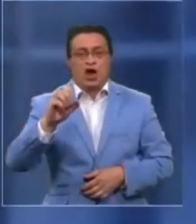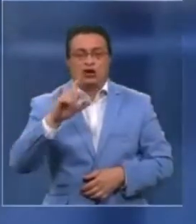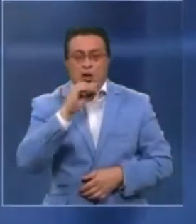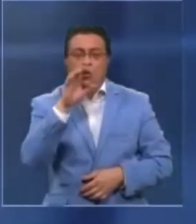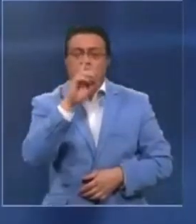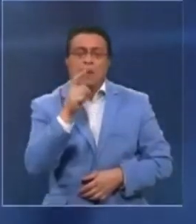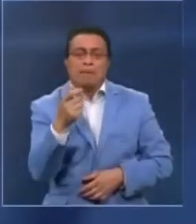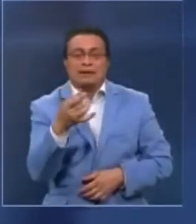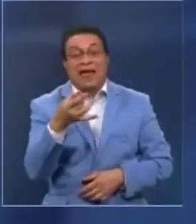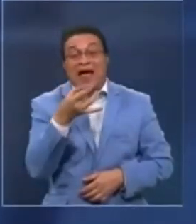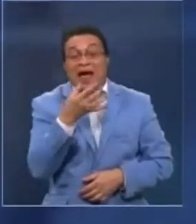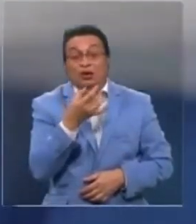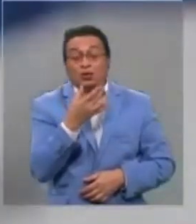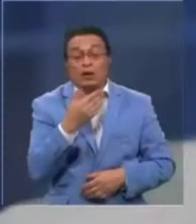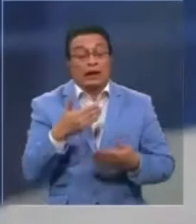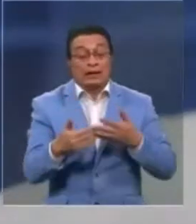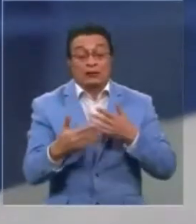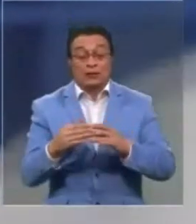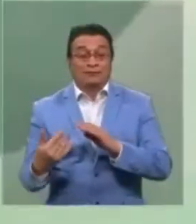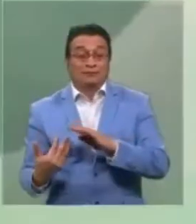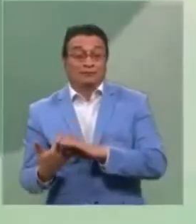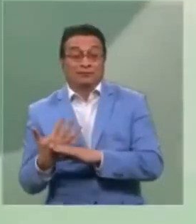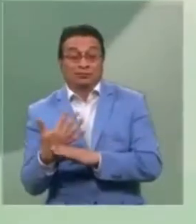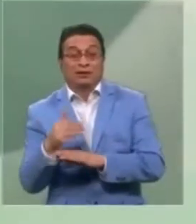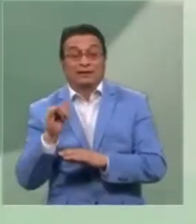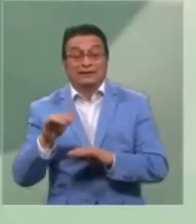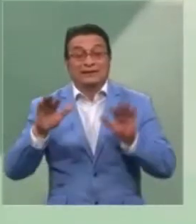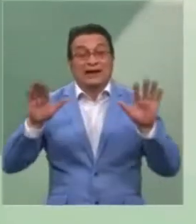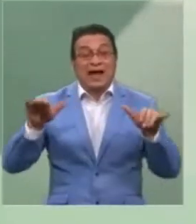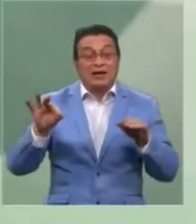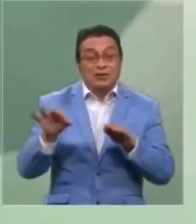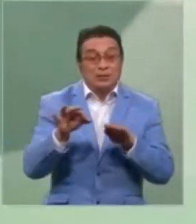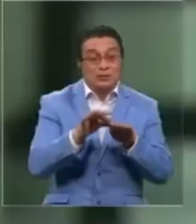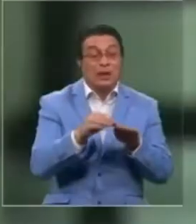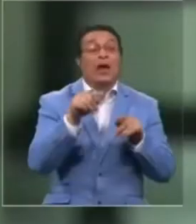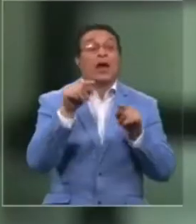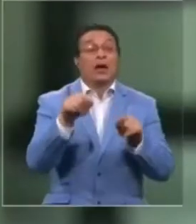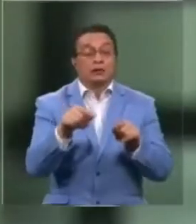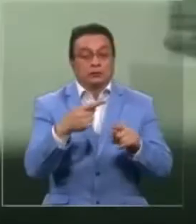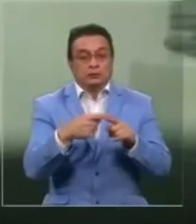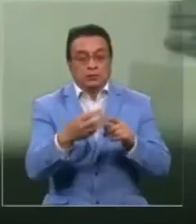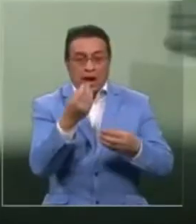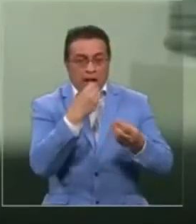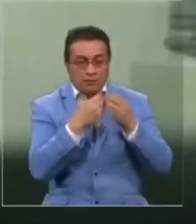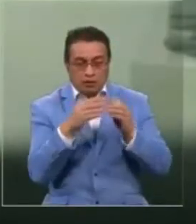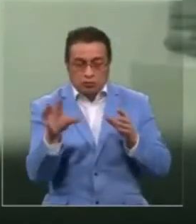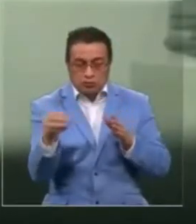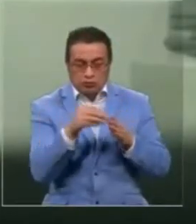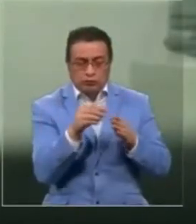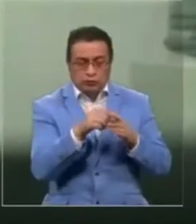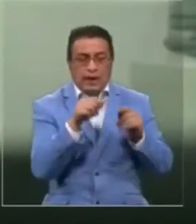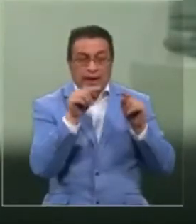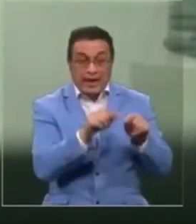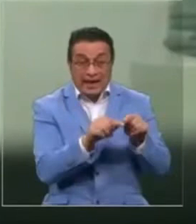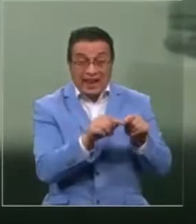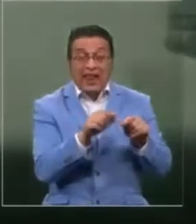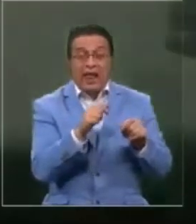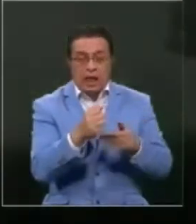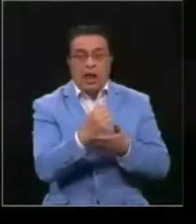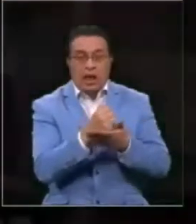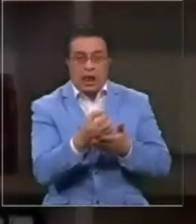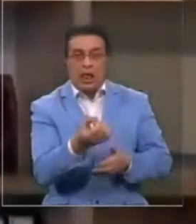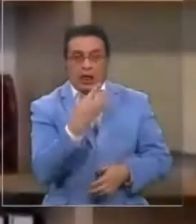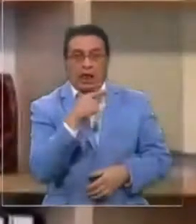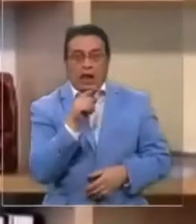azúcar producido naturalmente por plantas e insectos y utilizado en diversos alimentos. En él estaría la